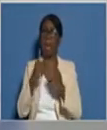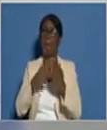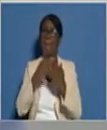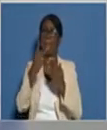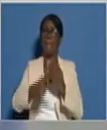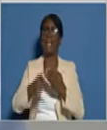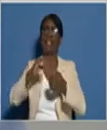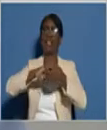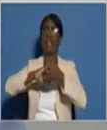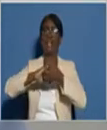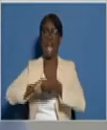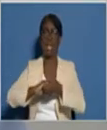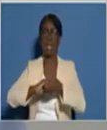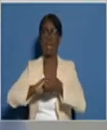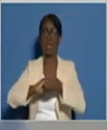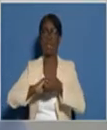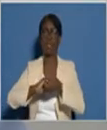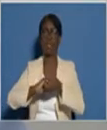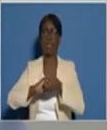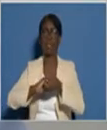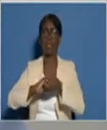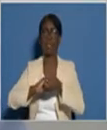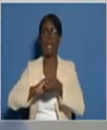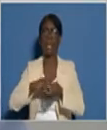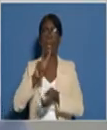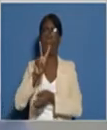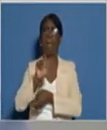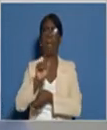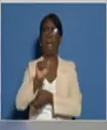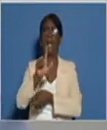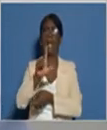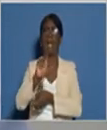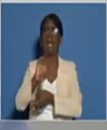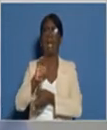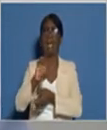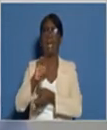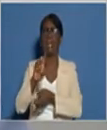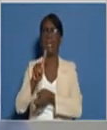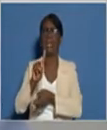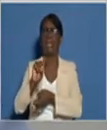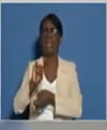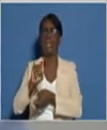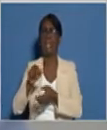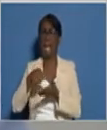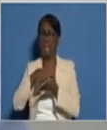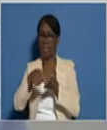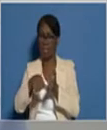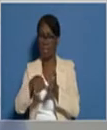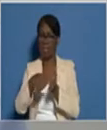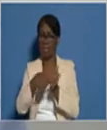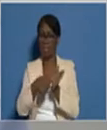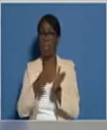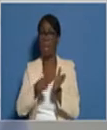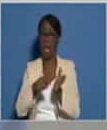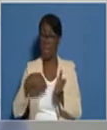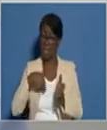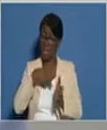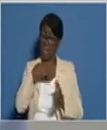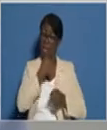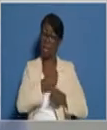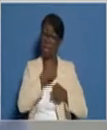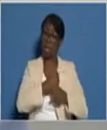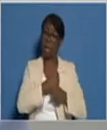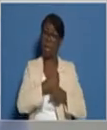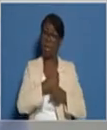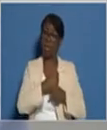Panamá Solidario, específicamente en Vale Digital. El Ministerio de Trabajo y Desarrollo Laboral ha establecido